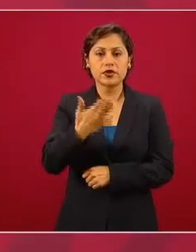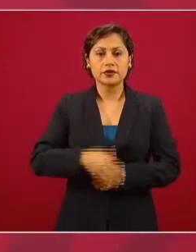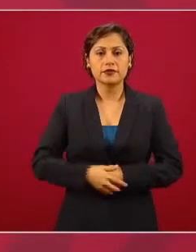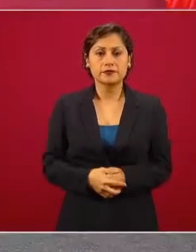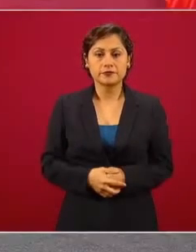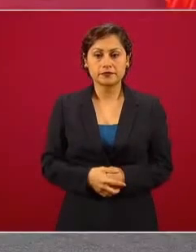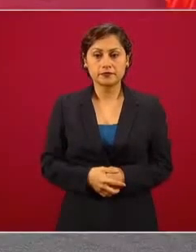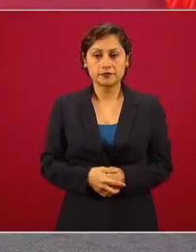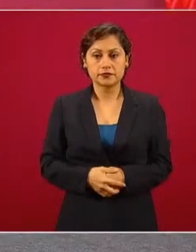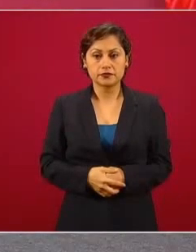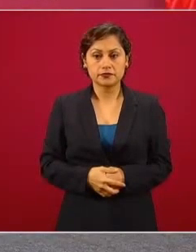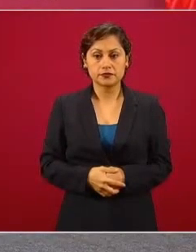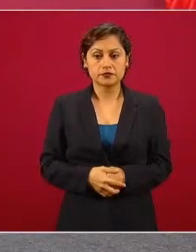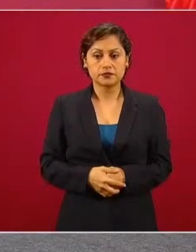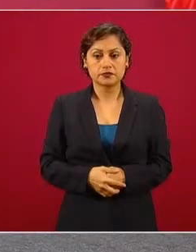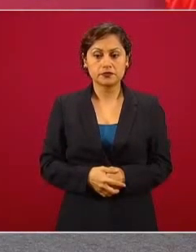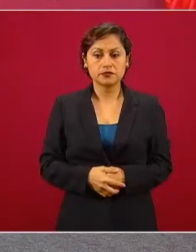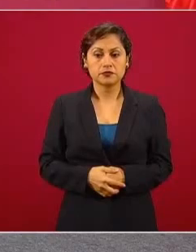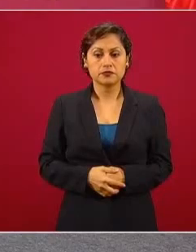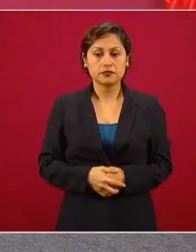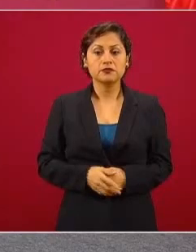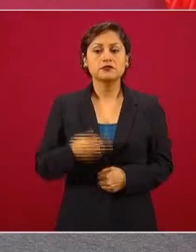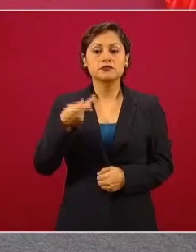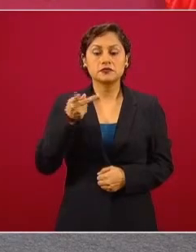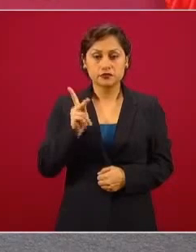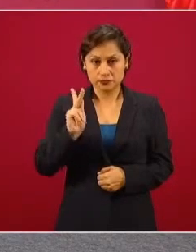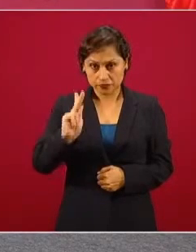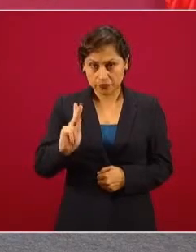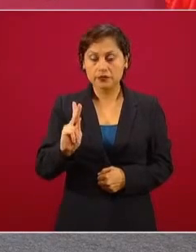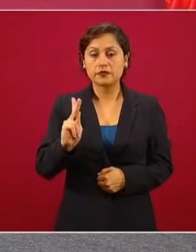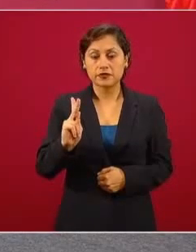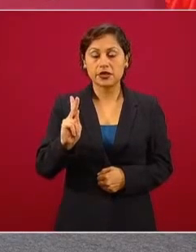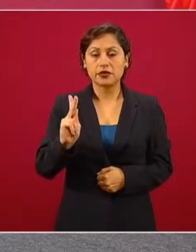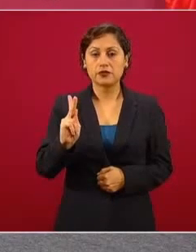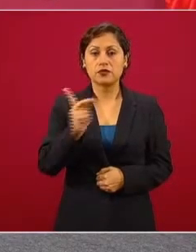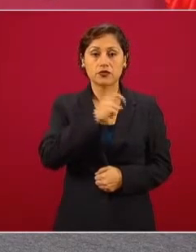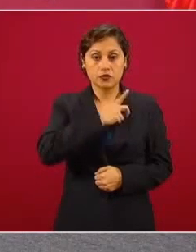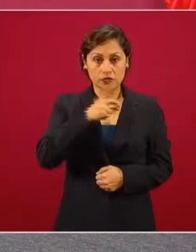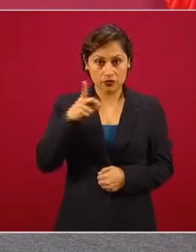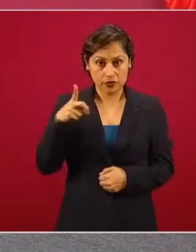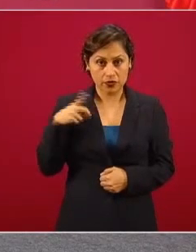De todas formas, hay que estar